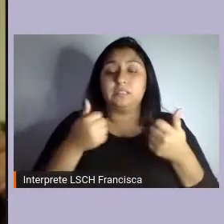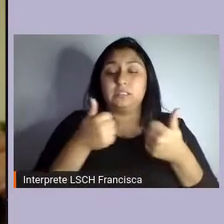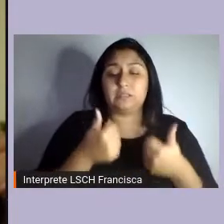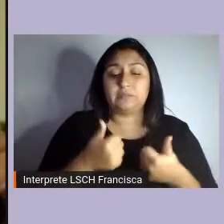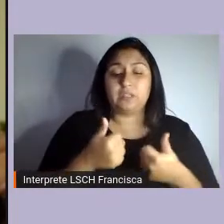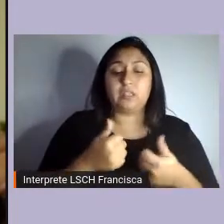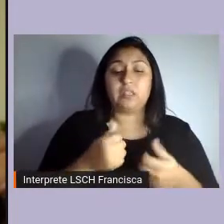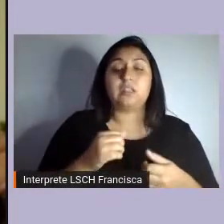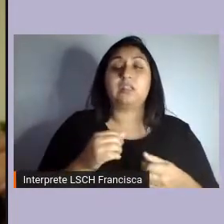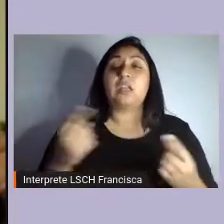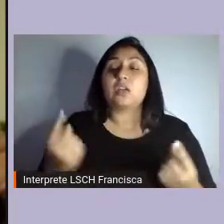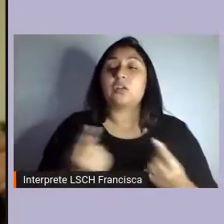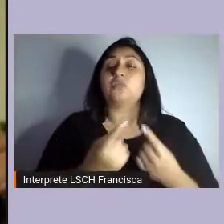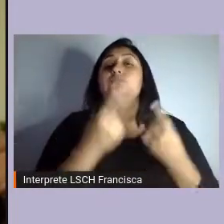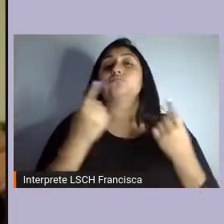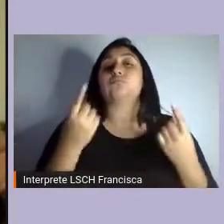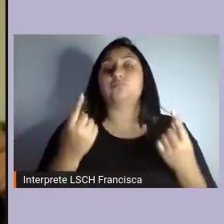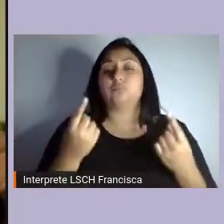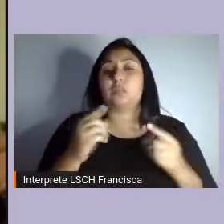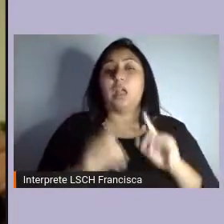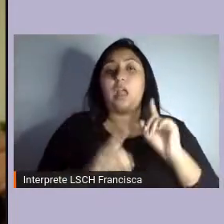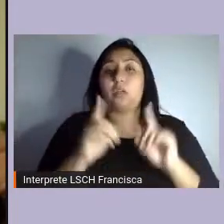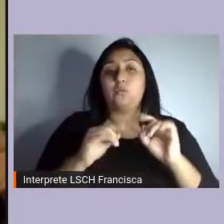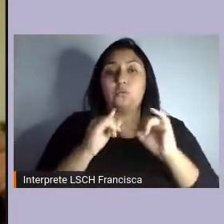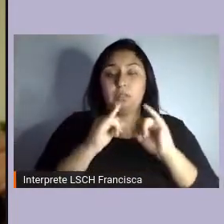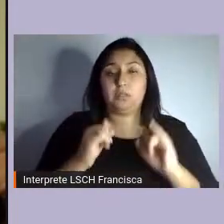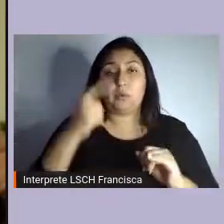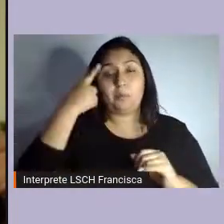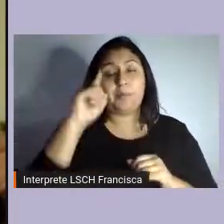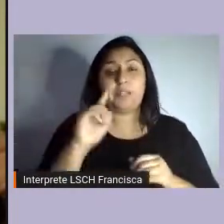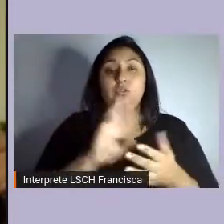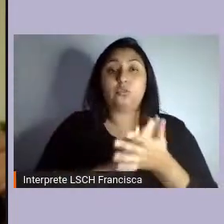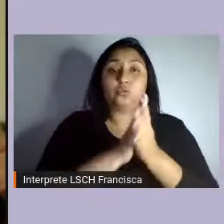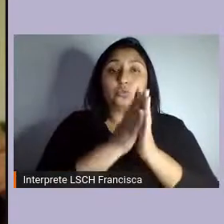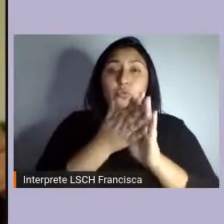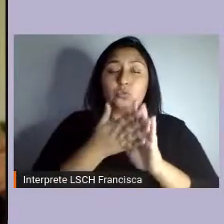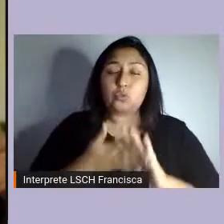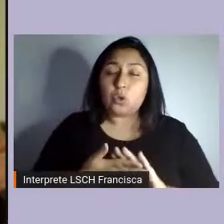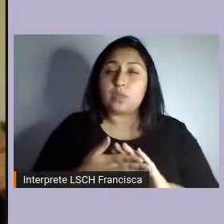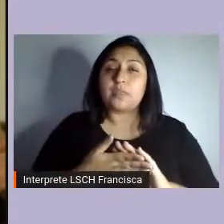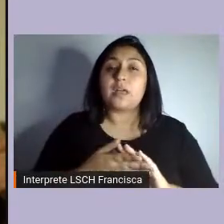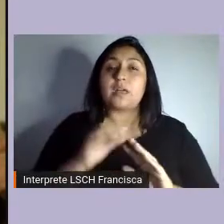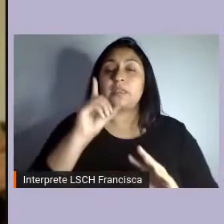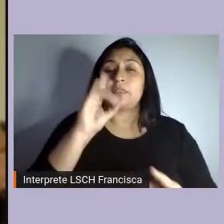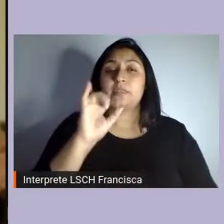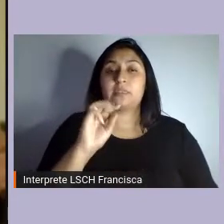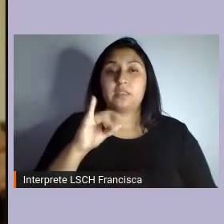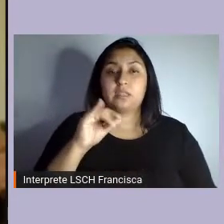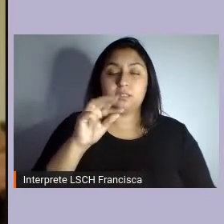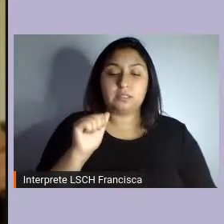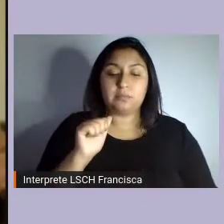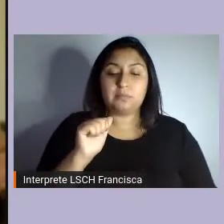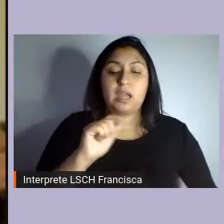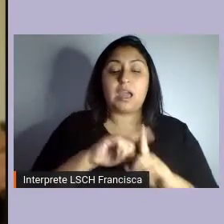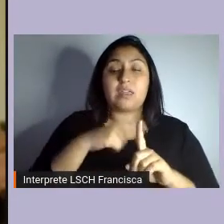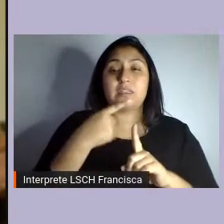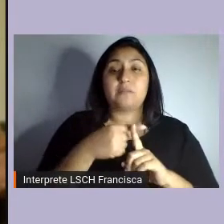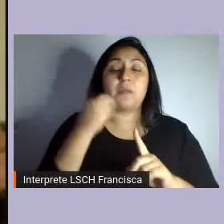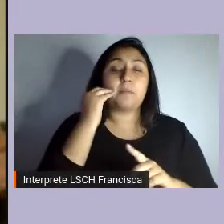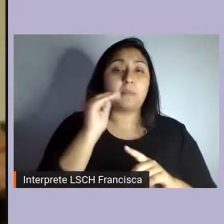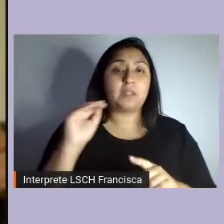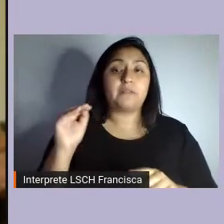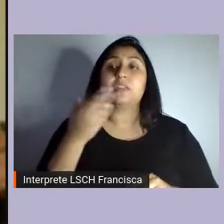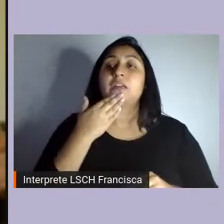de consuelo. Ahora, es muy interesante porque todas las veces, además de esta maravilla de la infancia, aparecen también mucho los